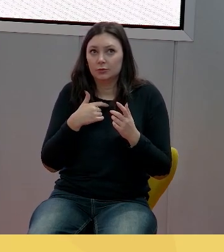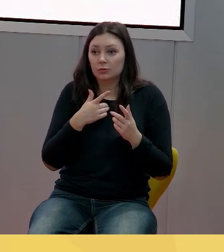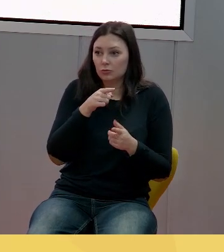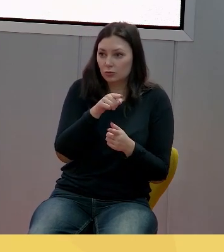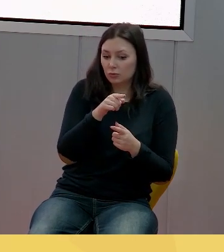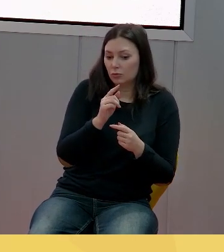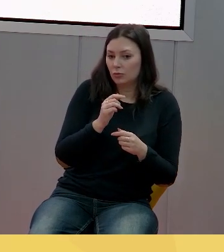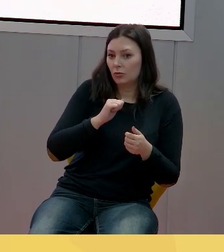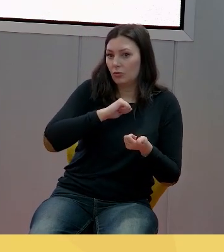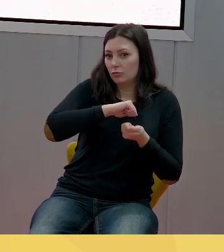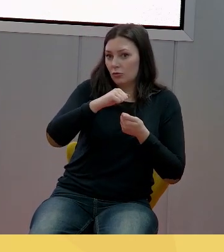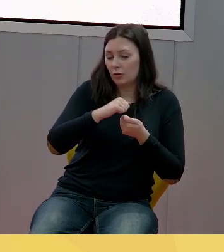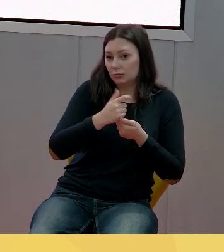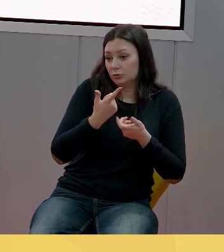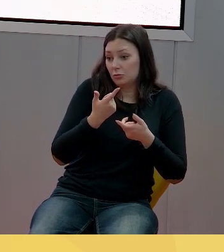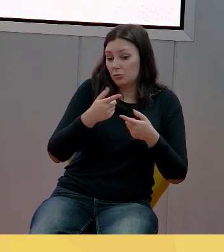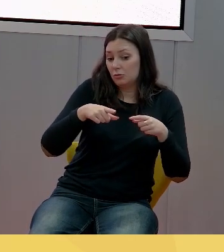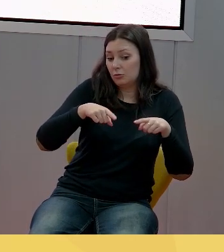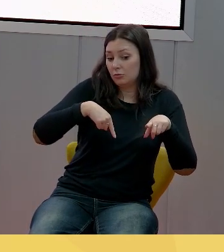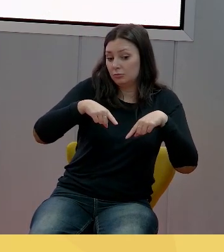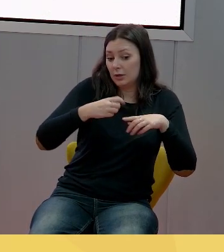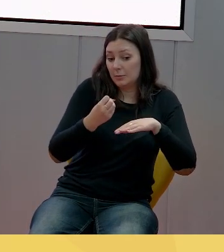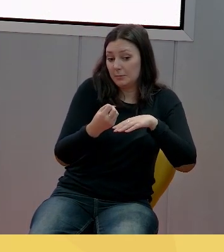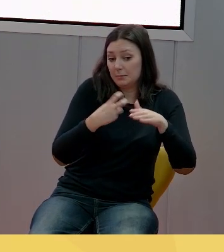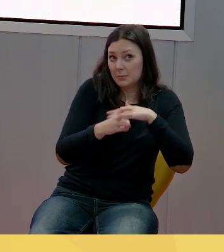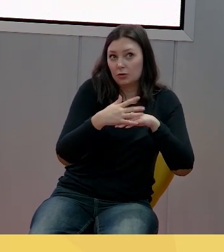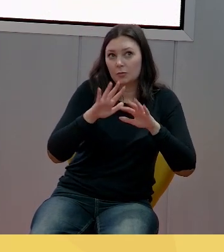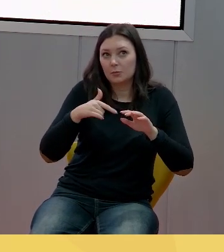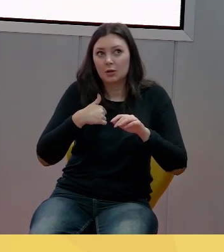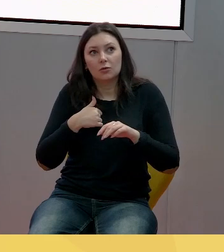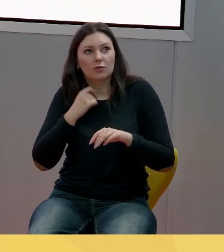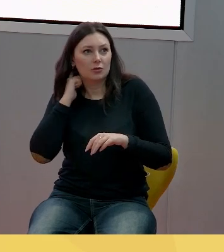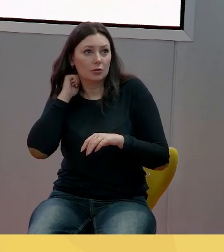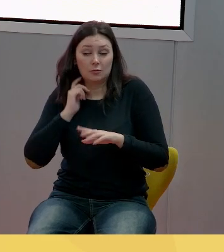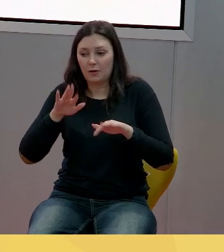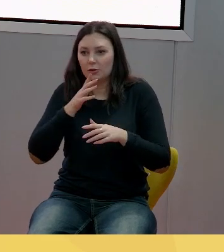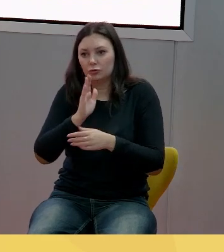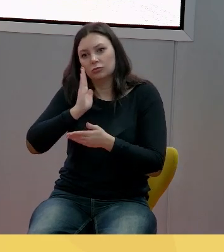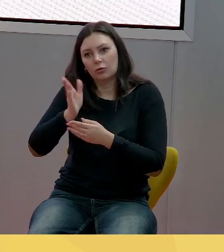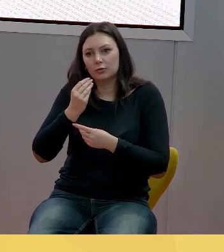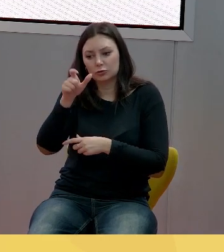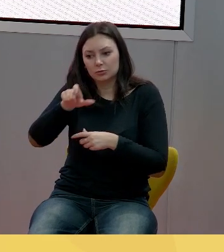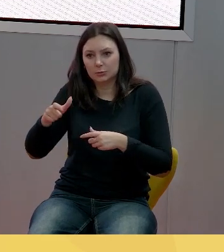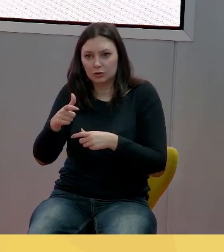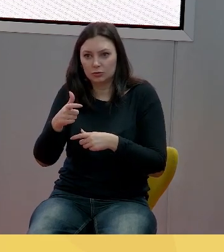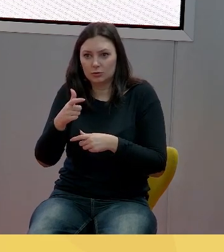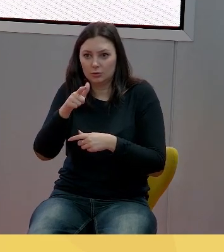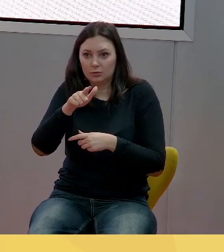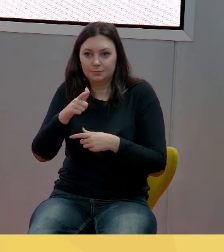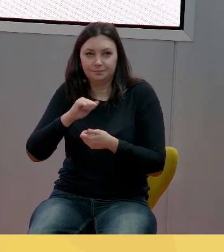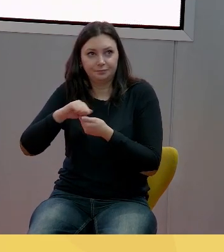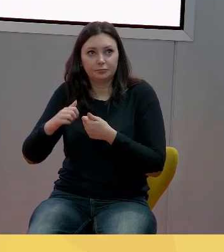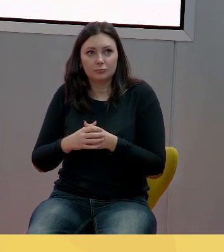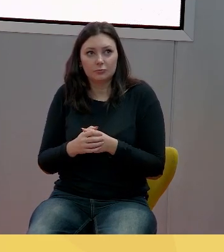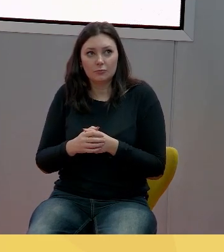mucha gente, ven que están en un funeral incluso, dramatizando más. Y en la otra es el bulo que empezó Alejandra Caraballo diciendo que